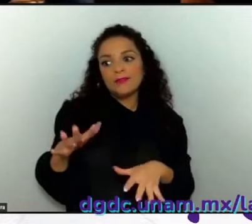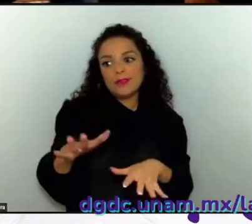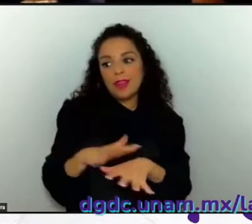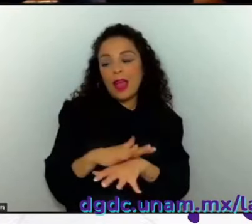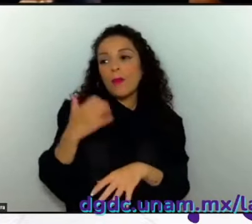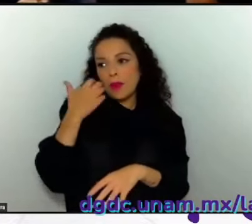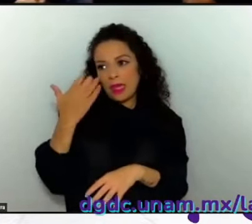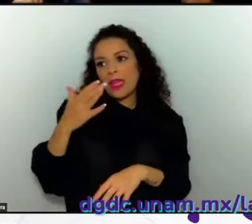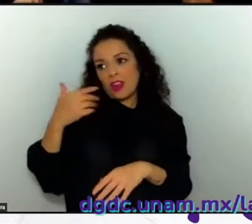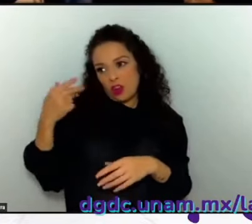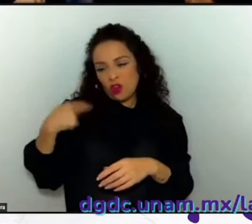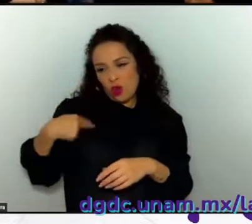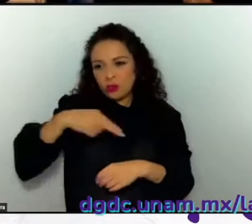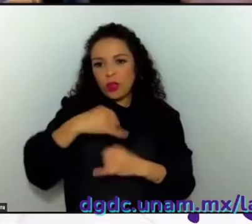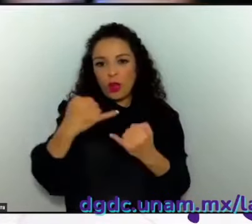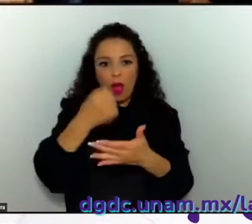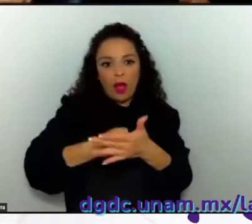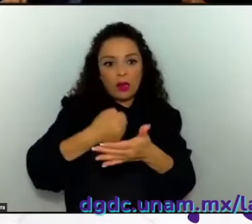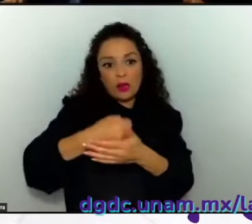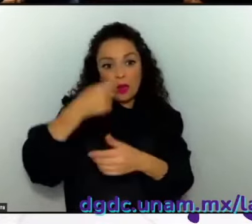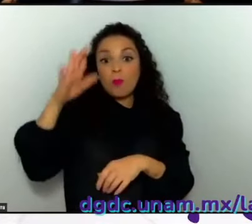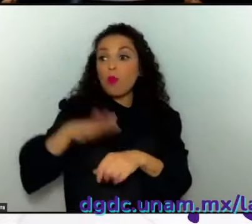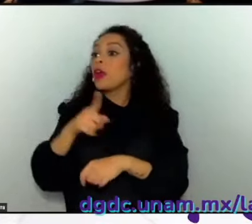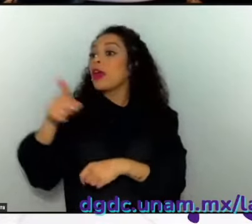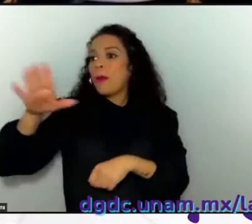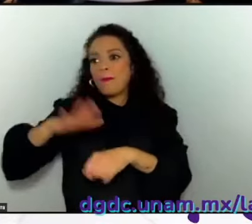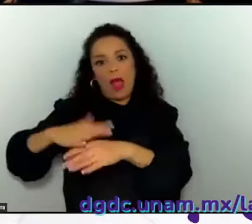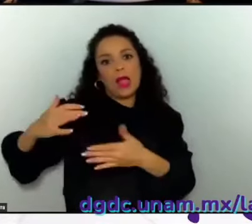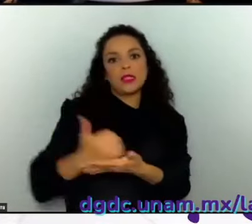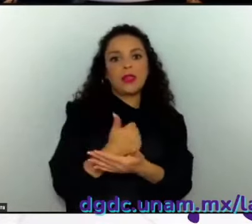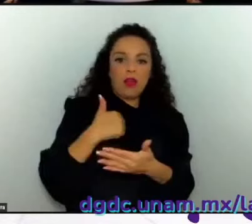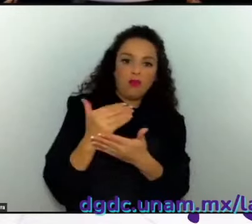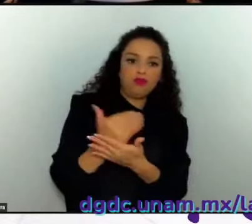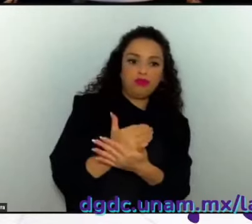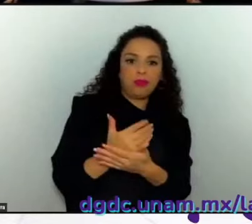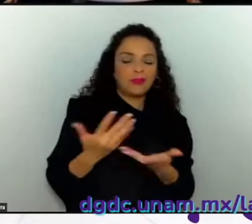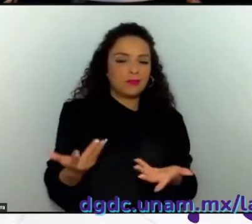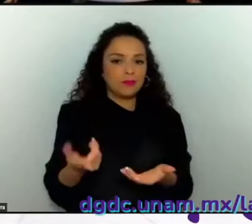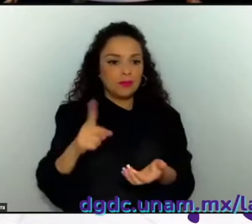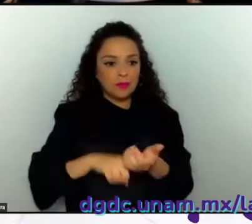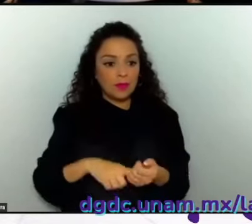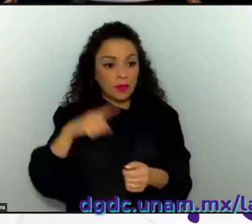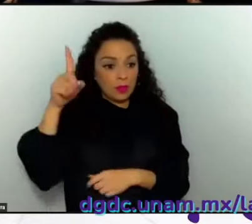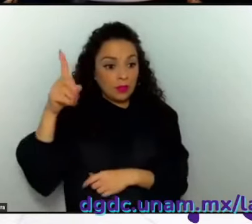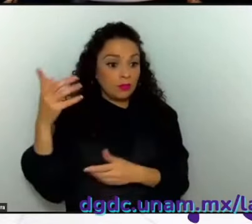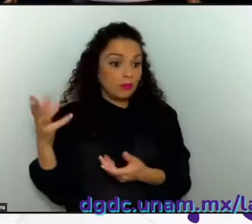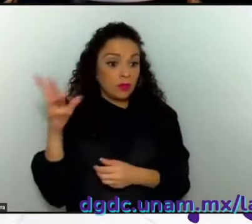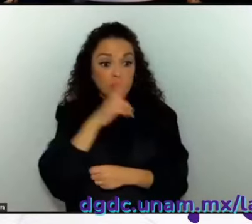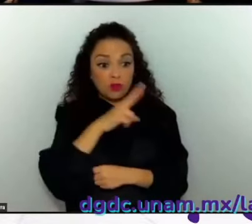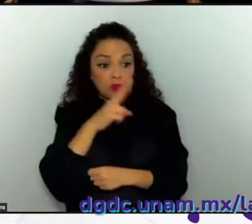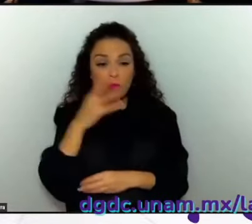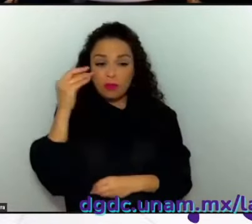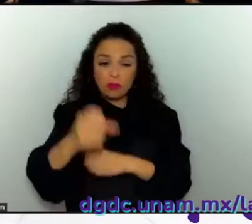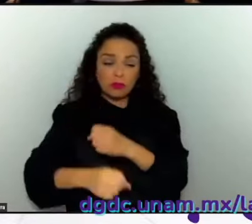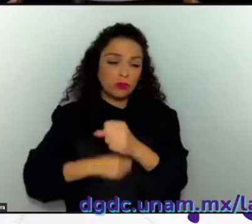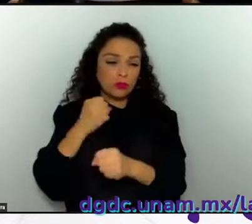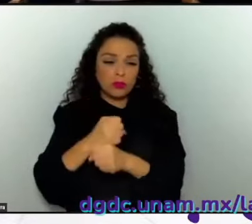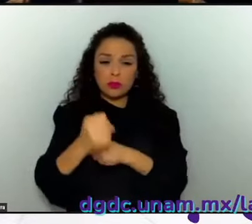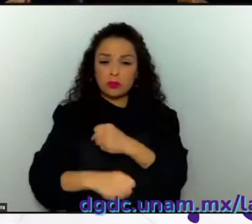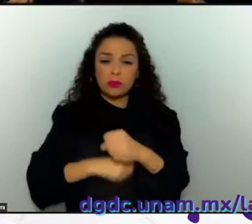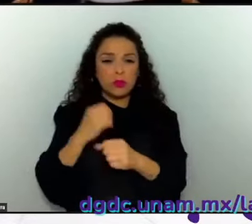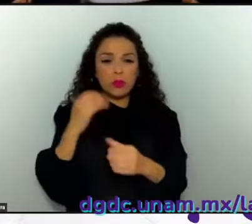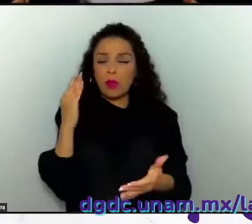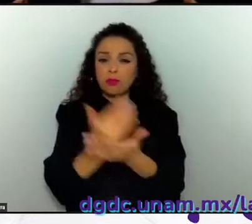física soviética tuvo un renacimiento y se volvieron excelentes y fantásticos físicos los soviéticos tiempo después, pero durante varias décadas esto estuvo detenido por